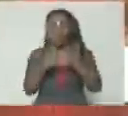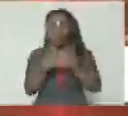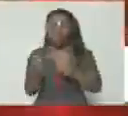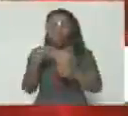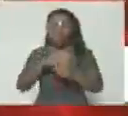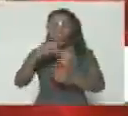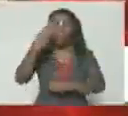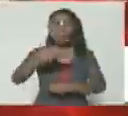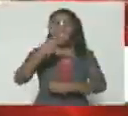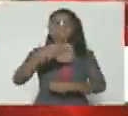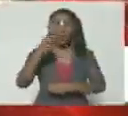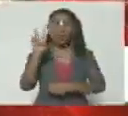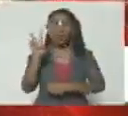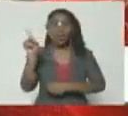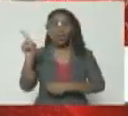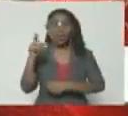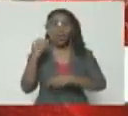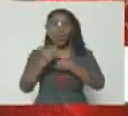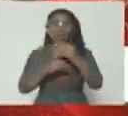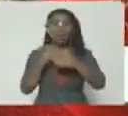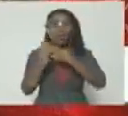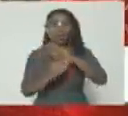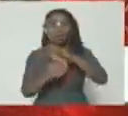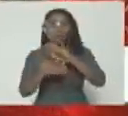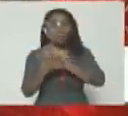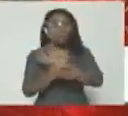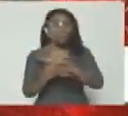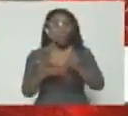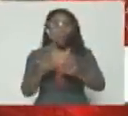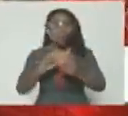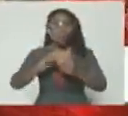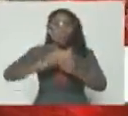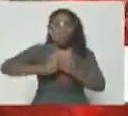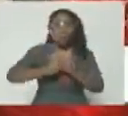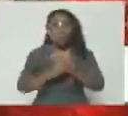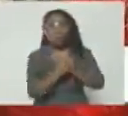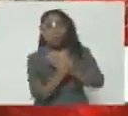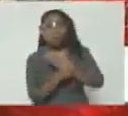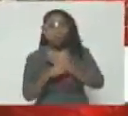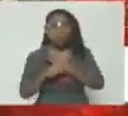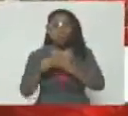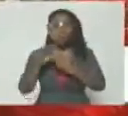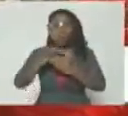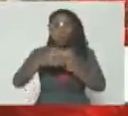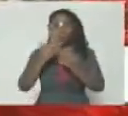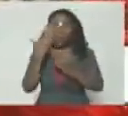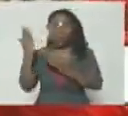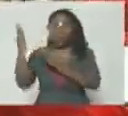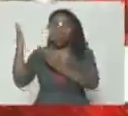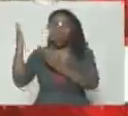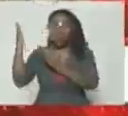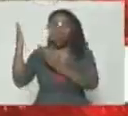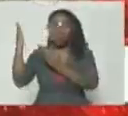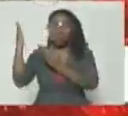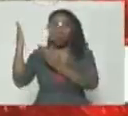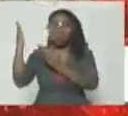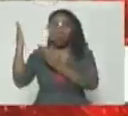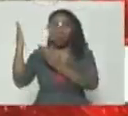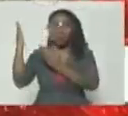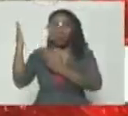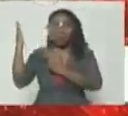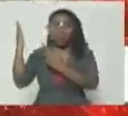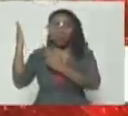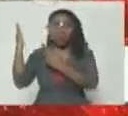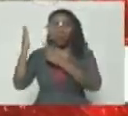PPB. Básicamente consiste en pelar y devenar el camarón. Como ustedes pueden ver en las imágenes, todo el proceso se